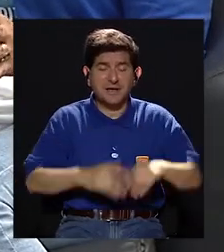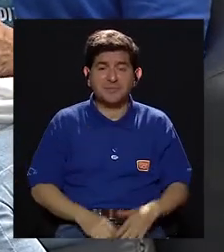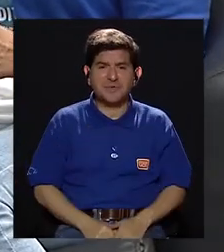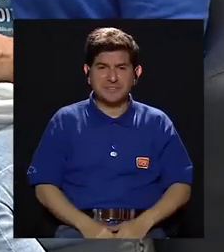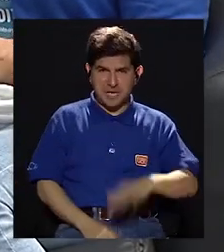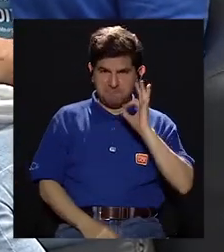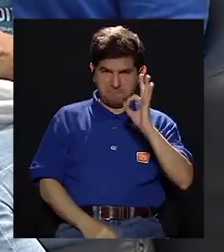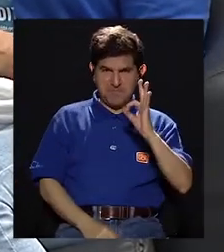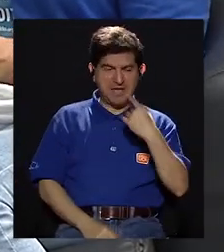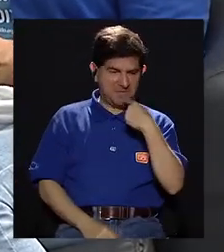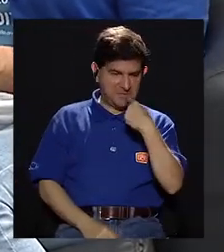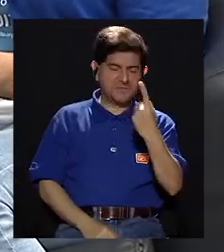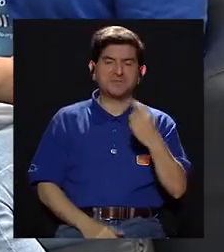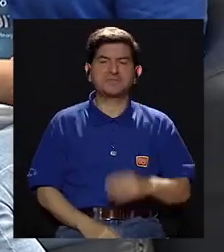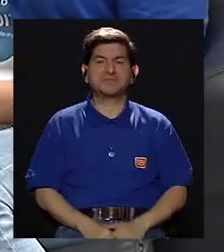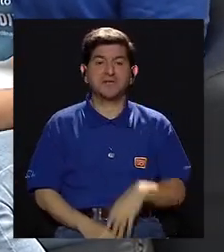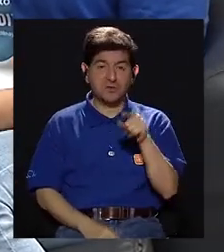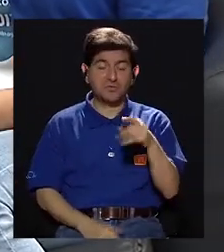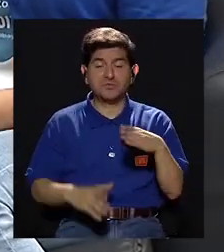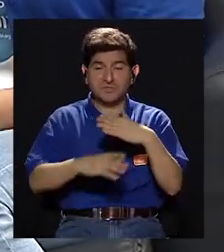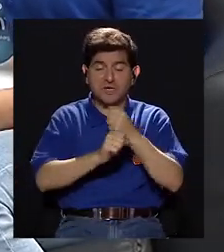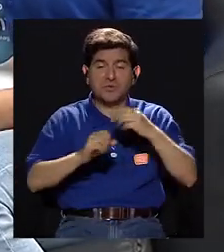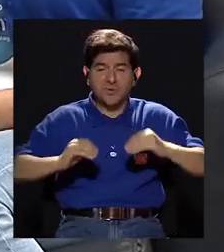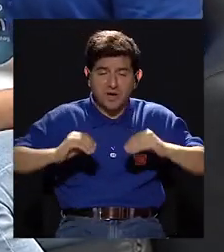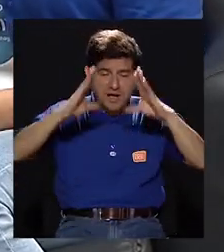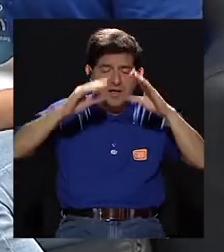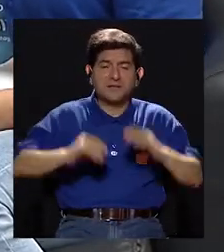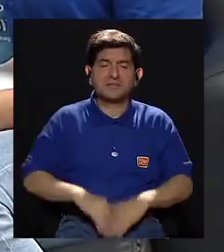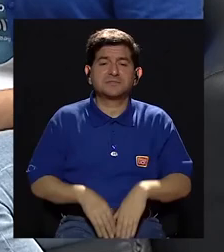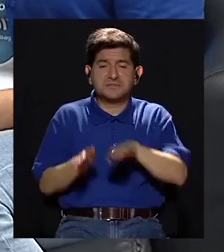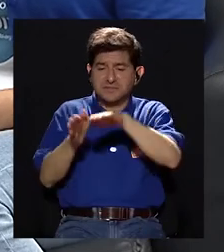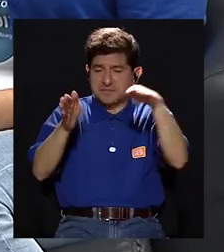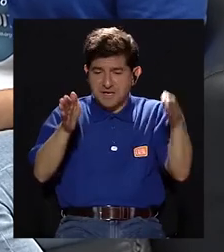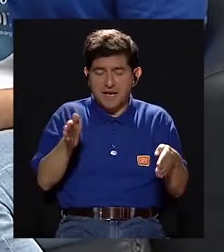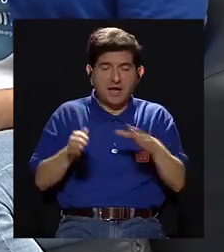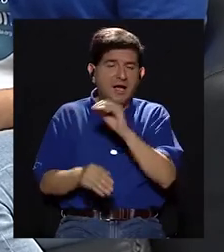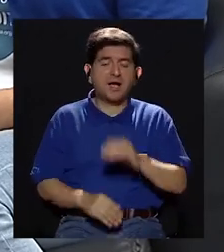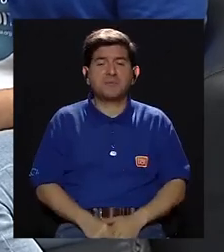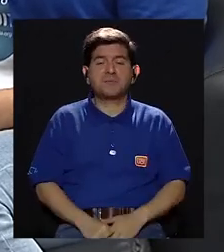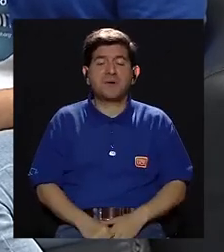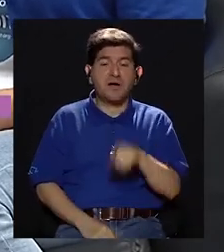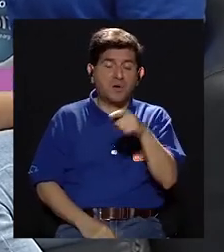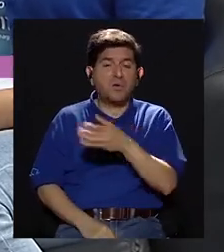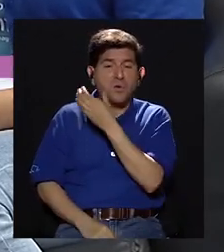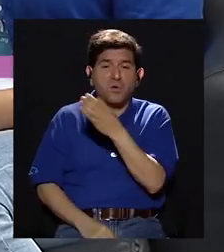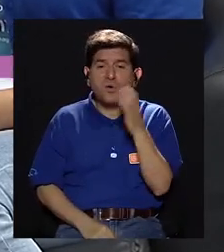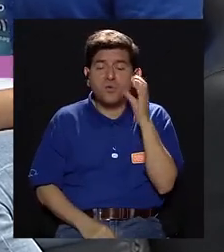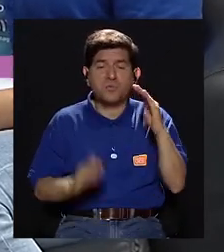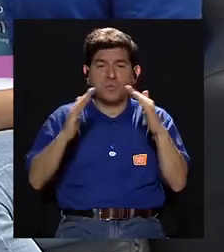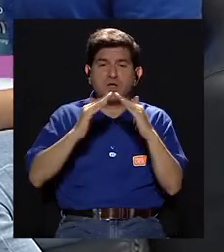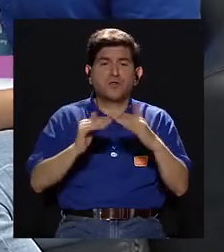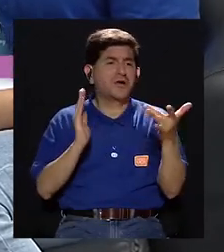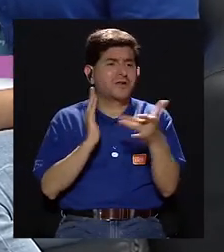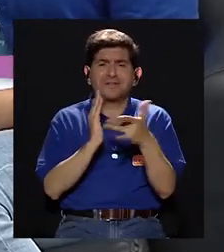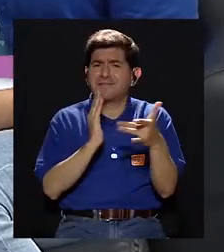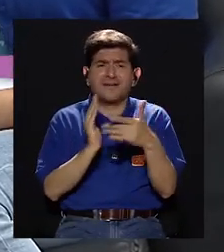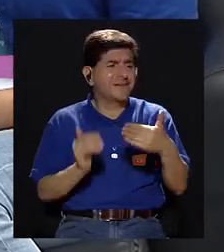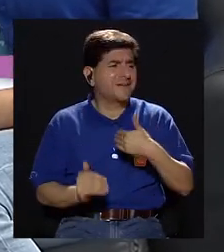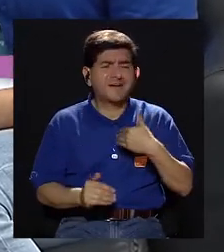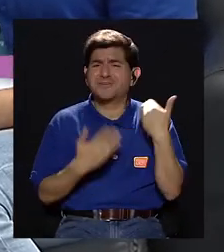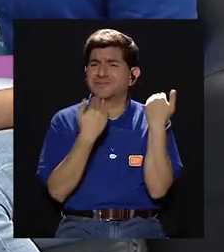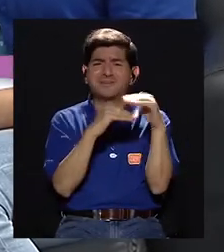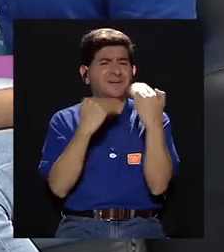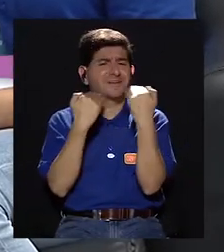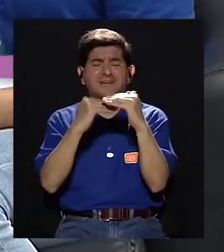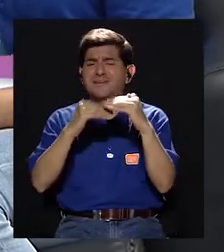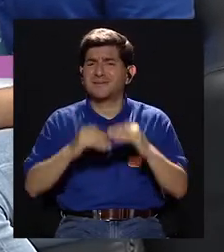empezar el día con el pie derecho, como decimos, entonces te lo haces en la mañana, en la cama o en el comedor de tu casa. O sea, realmente es una técnica que no tiene